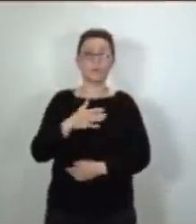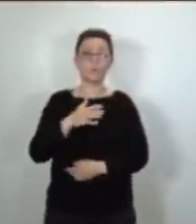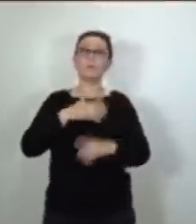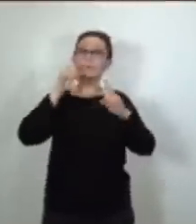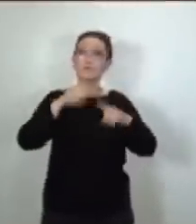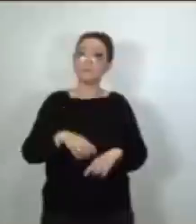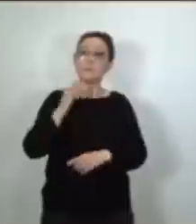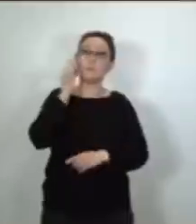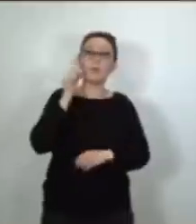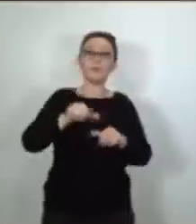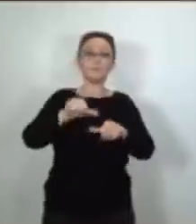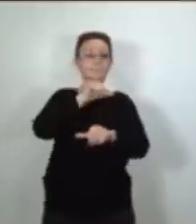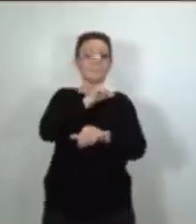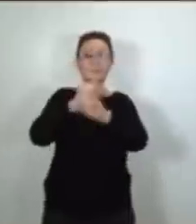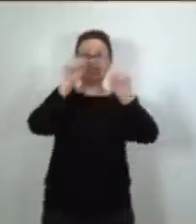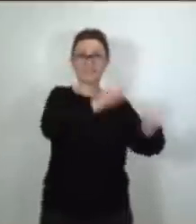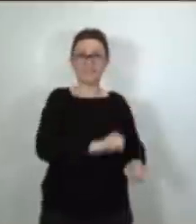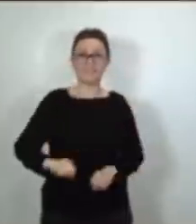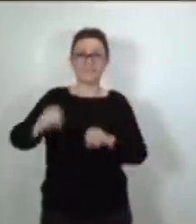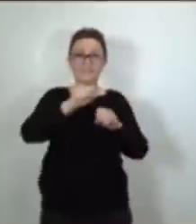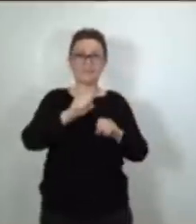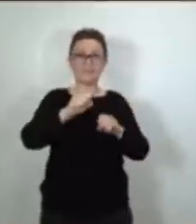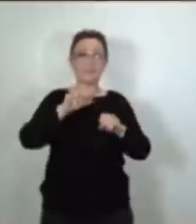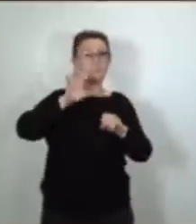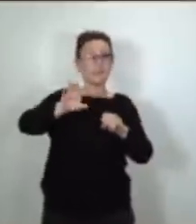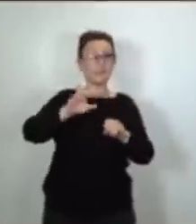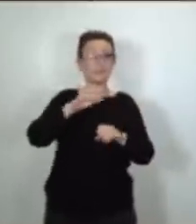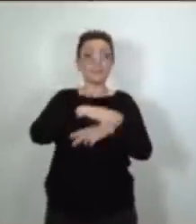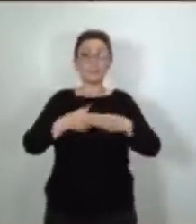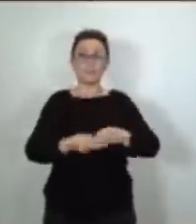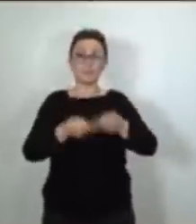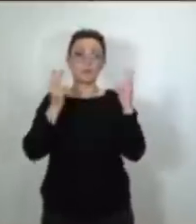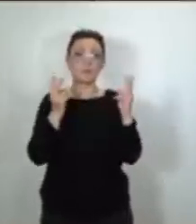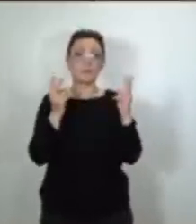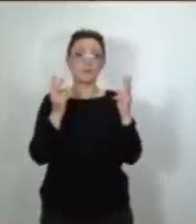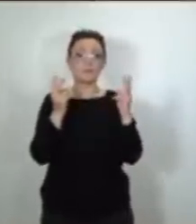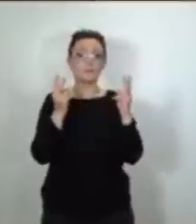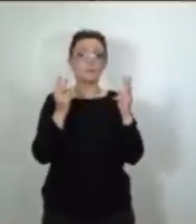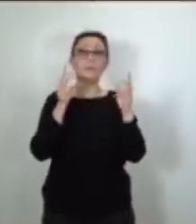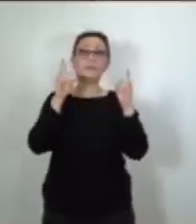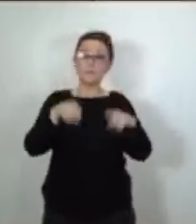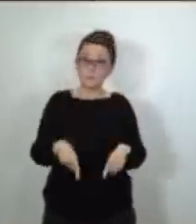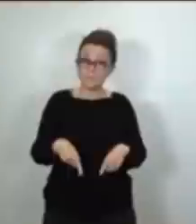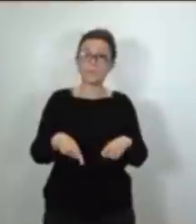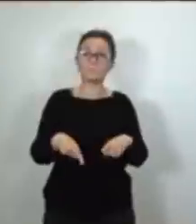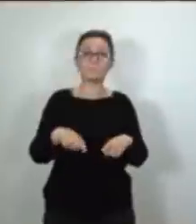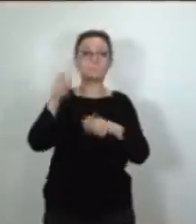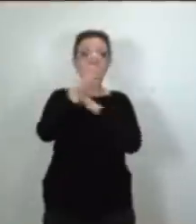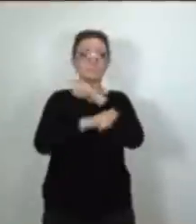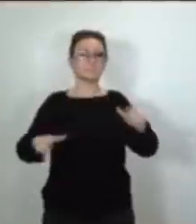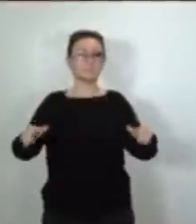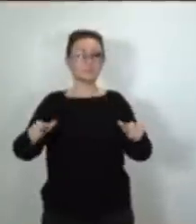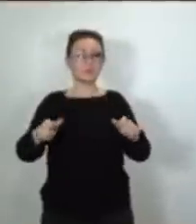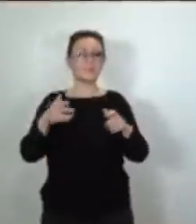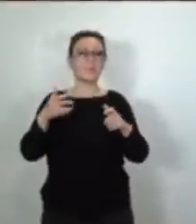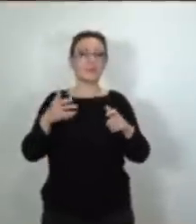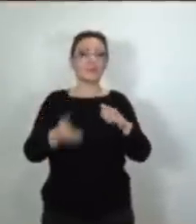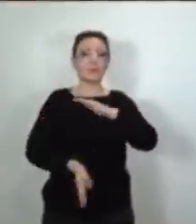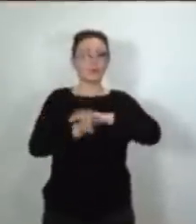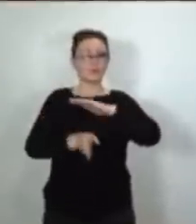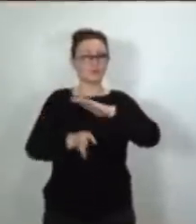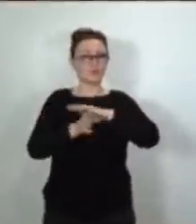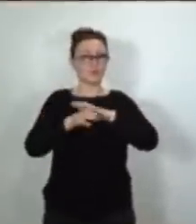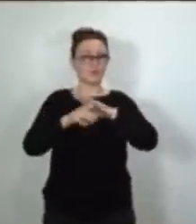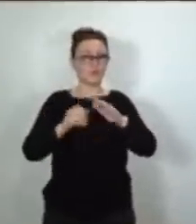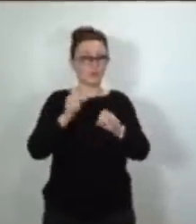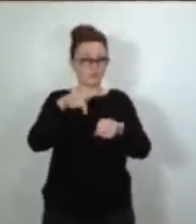justo, democrático y mejor para todos y todas, y para defender a los que lo siguen haciendo todavía hoy. A todos ellos